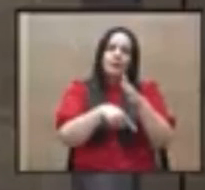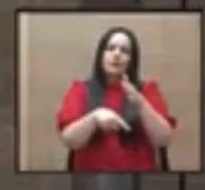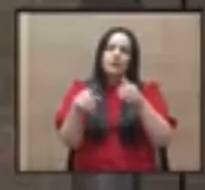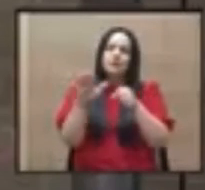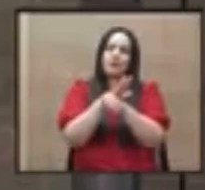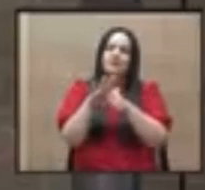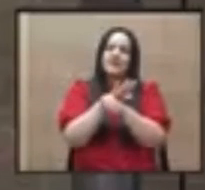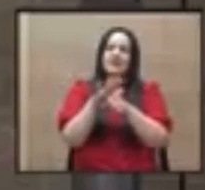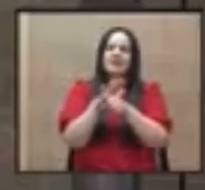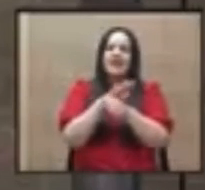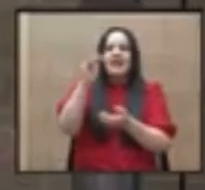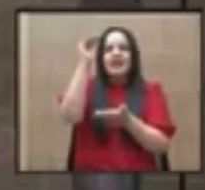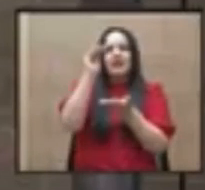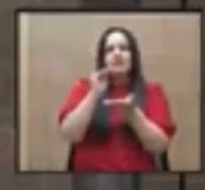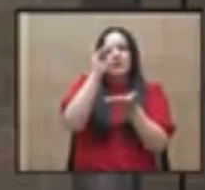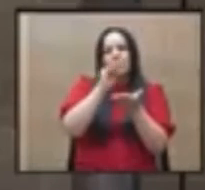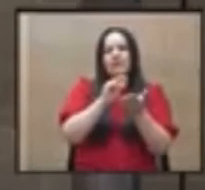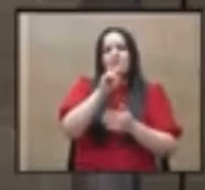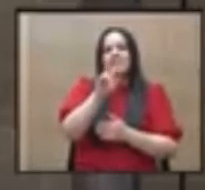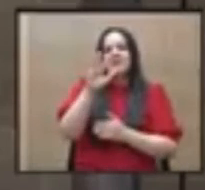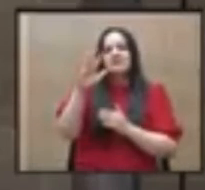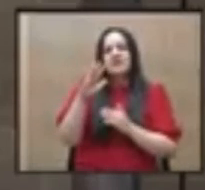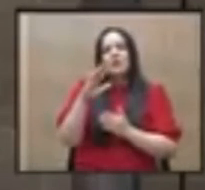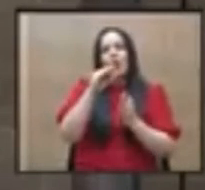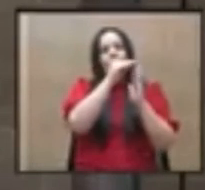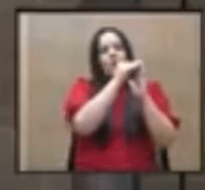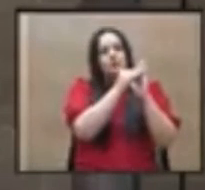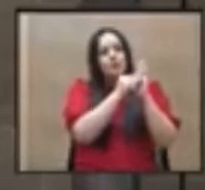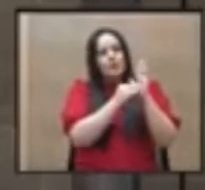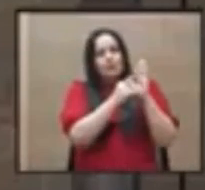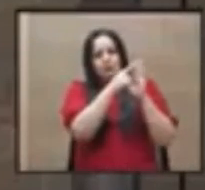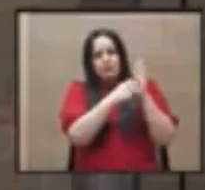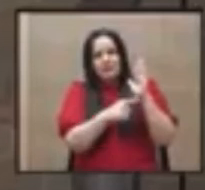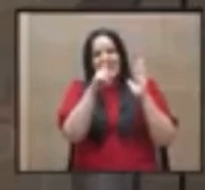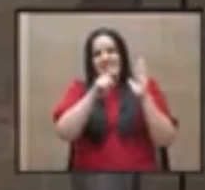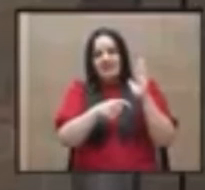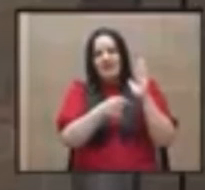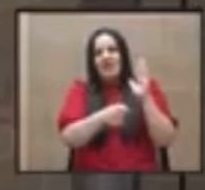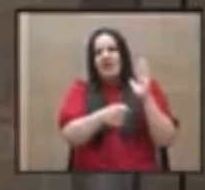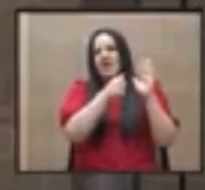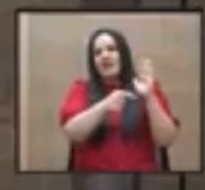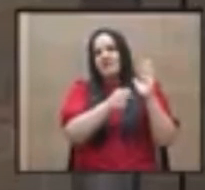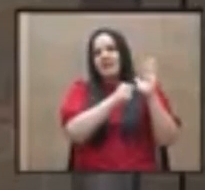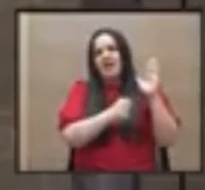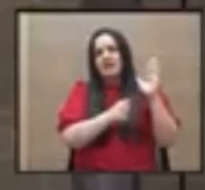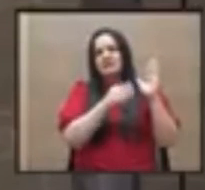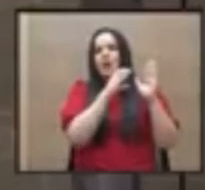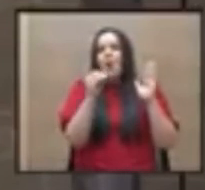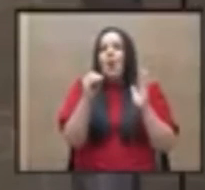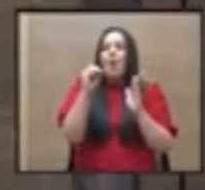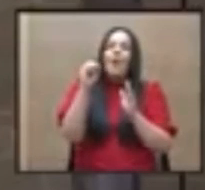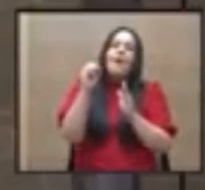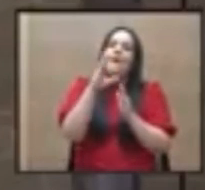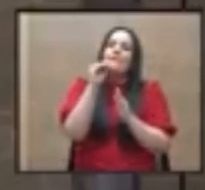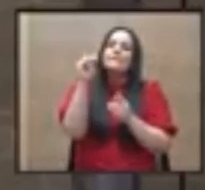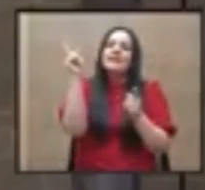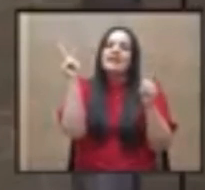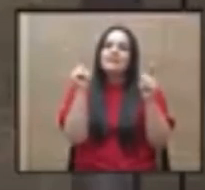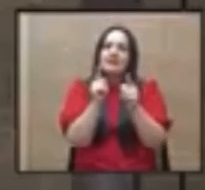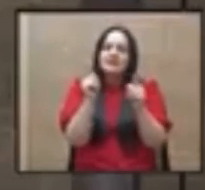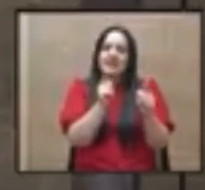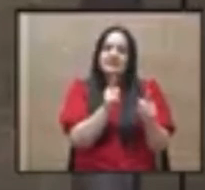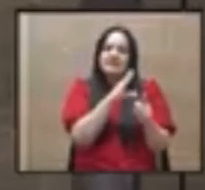en el recorte de los 25 rubros que debían eliminarse o minimizarse. Tampoco consideraron